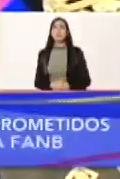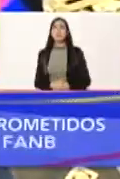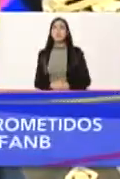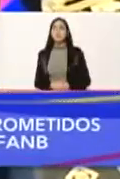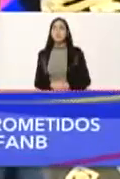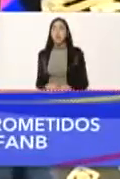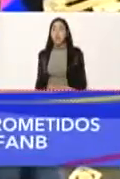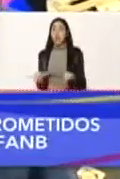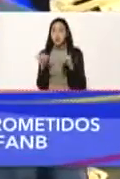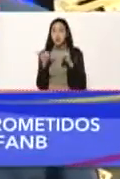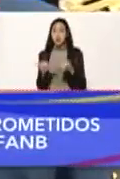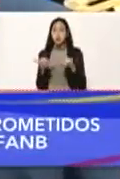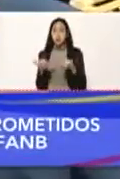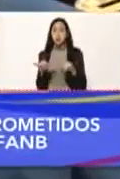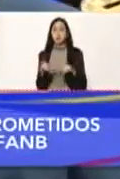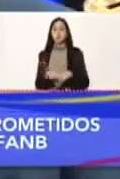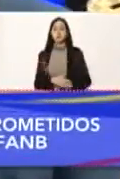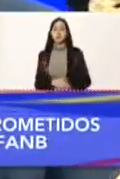Igualmente,